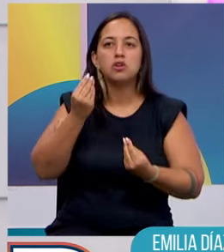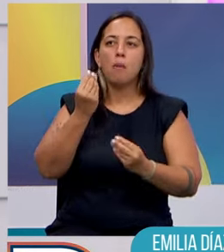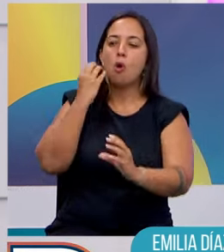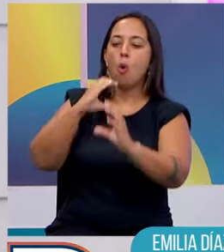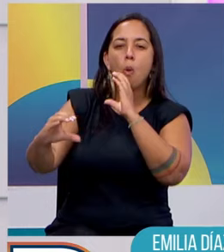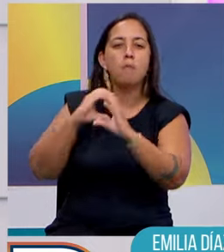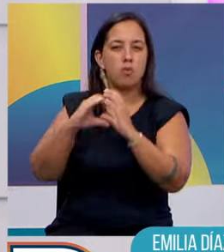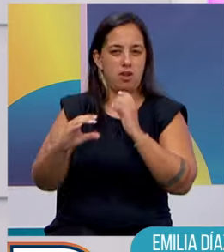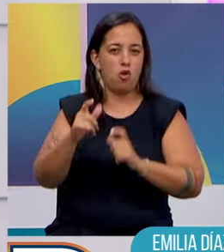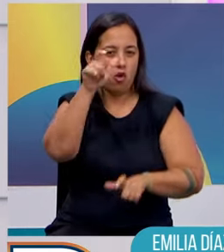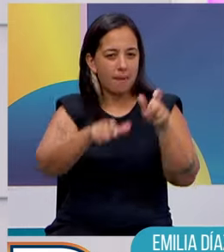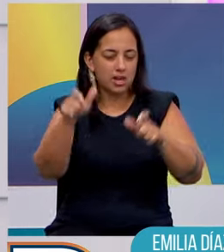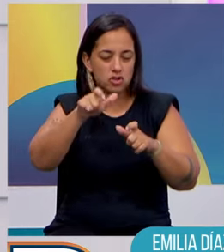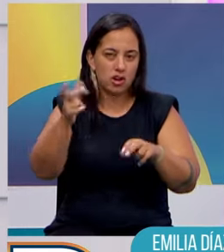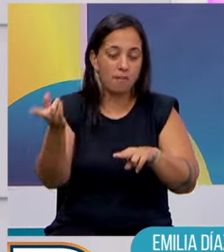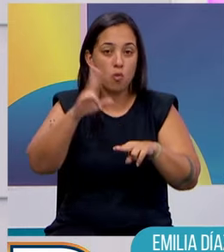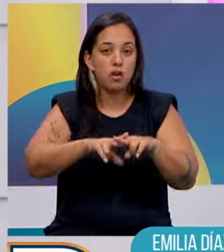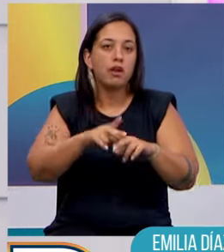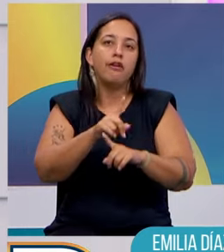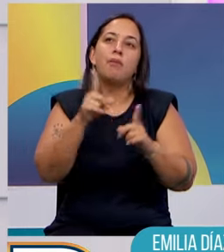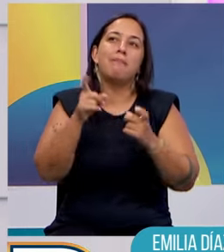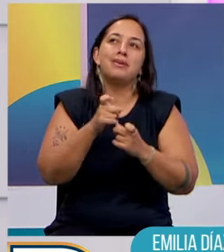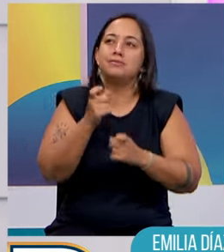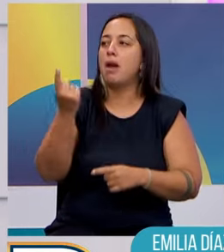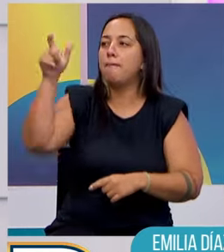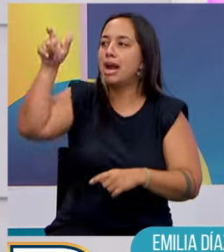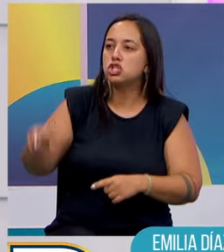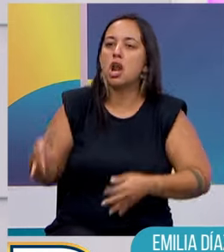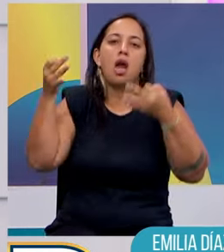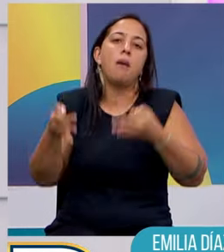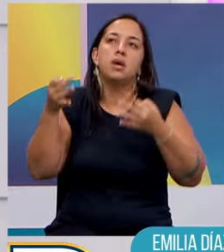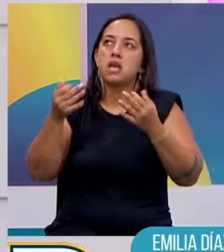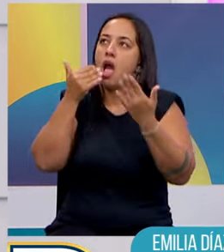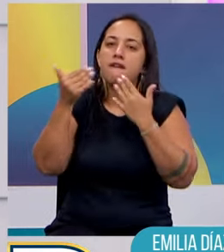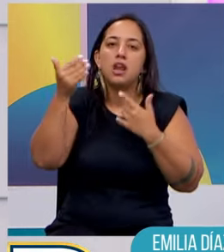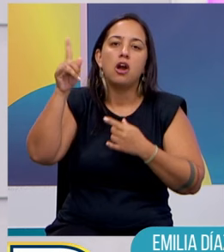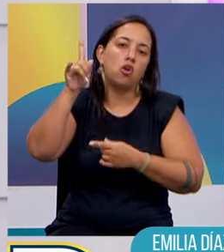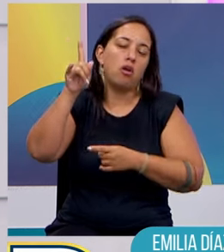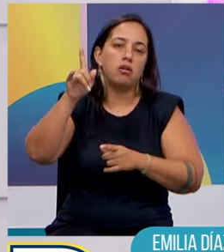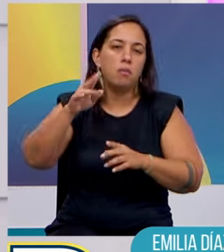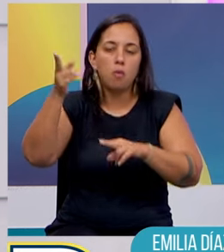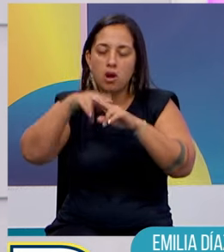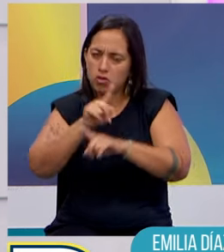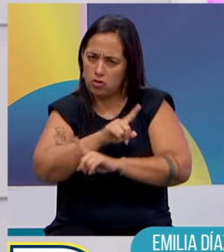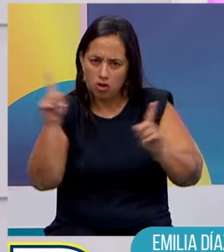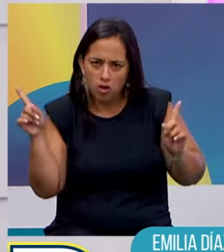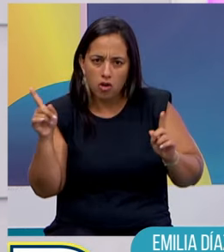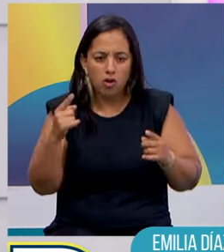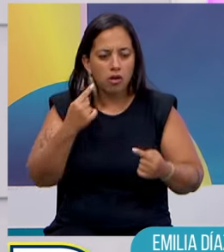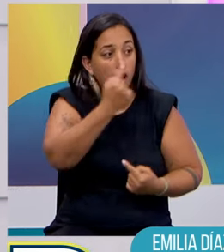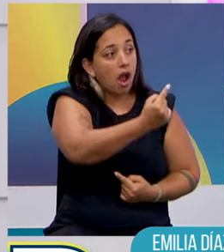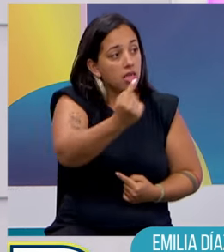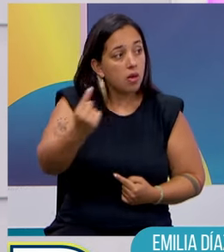están, que todos tenemos, no hay que ir a un medium que sepa hacerlo, que cada uno tiene que encontrar su